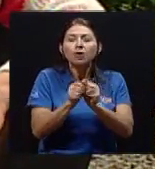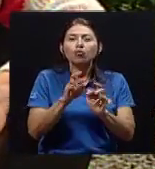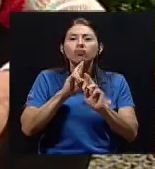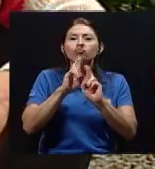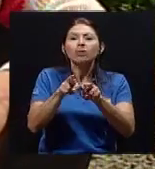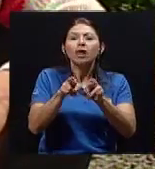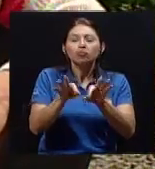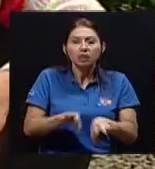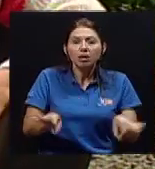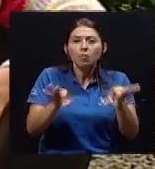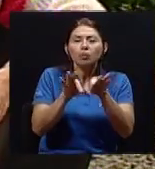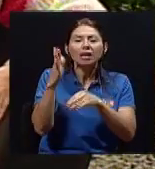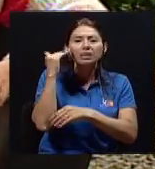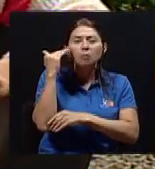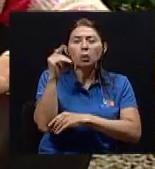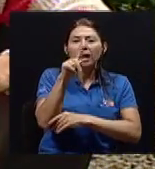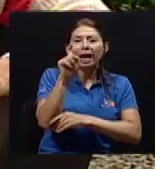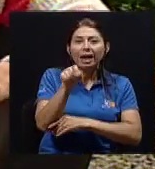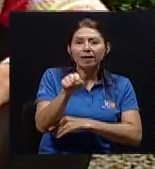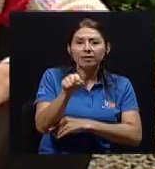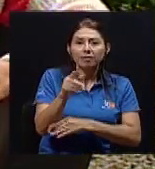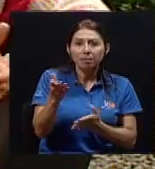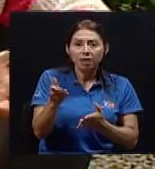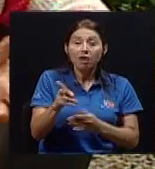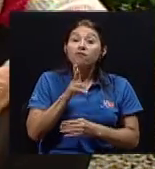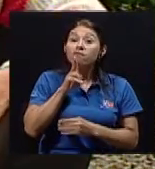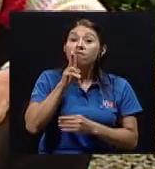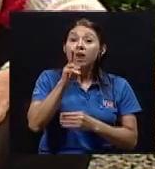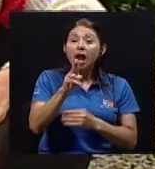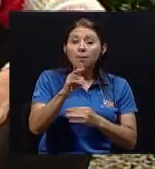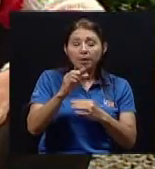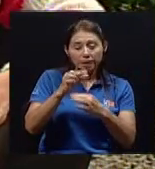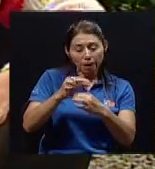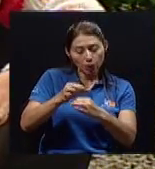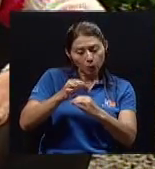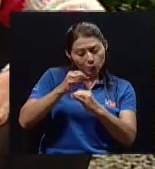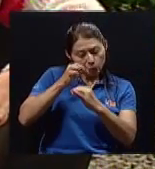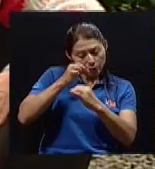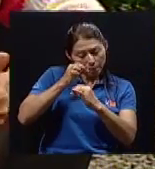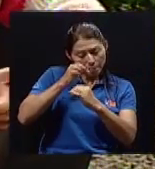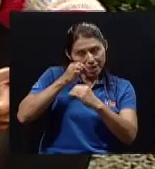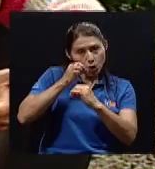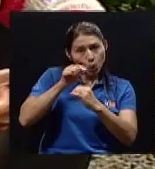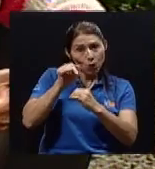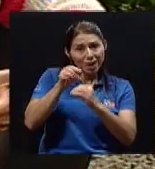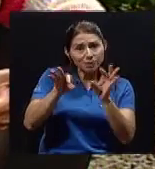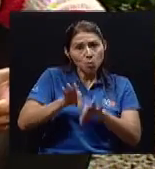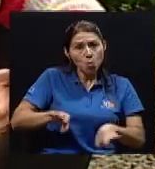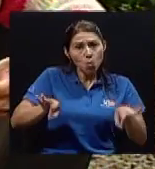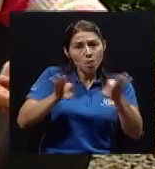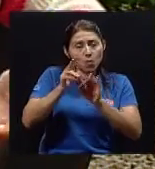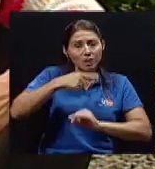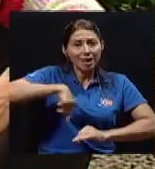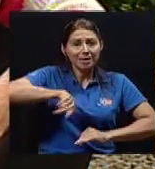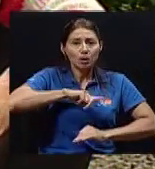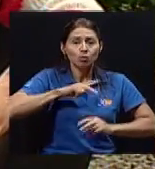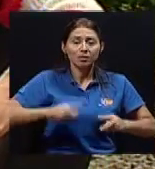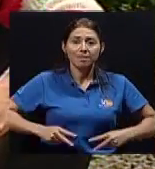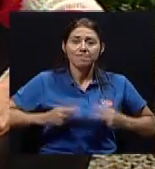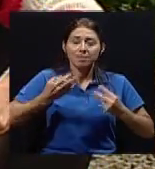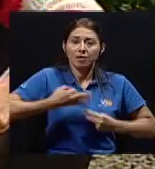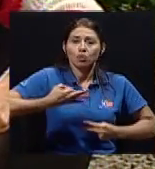la microbiología es importante en nuestra vida cotidiana porque nos ayuda a